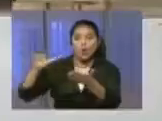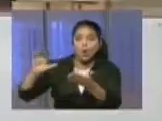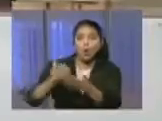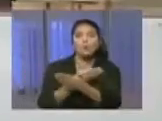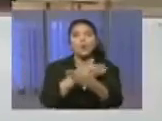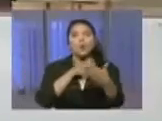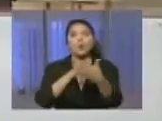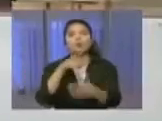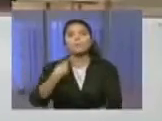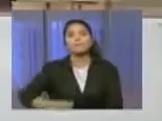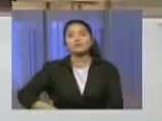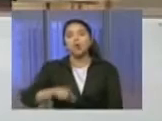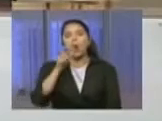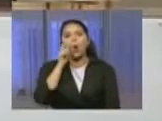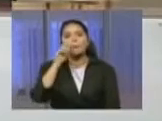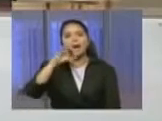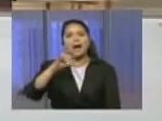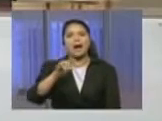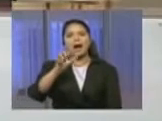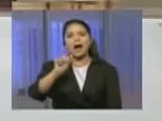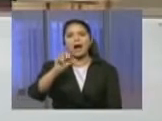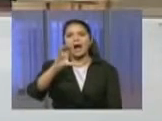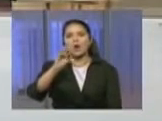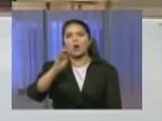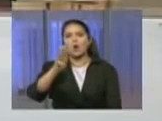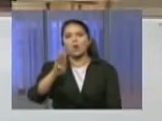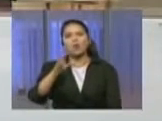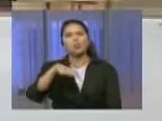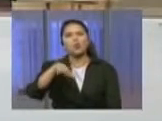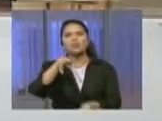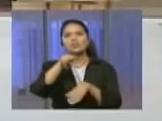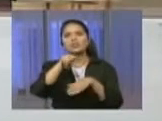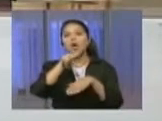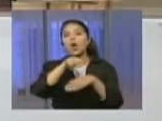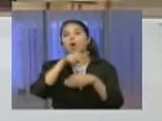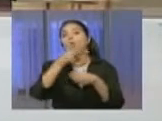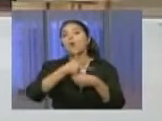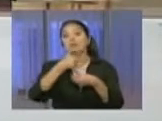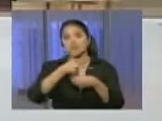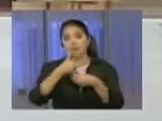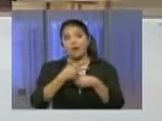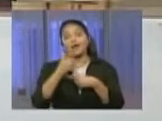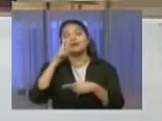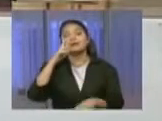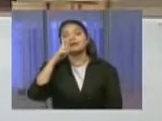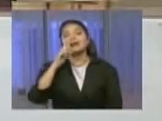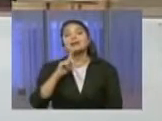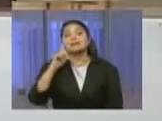presidente Jacobo arens en Guatemala 5 años después recibí a Fidel